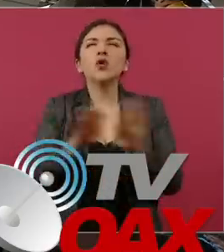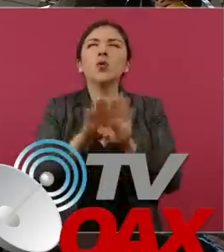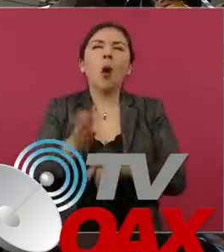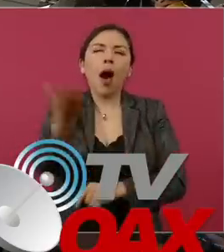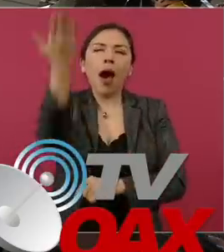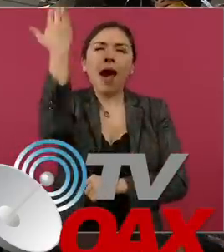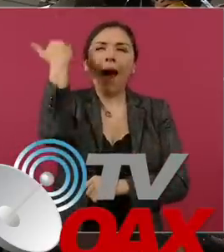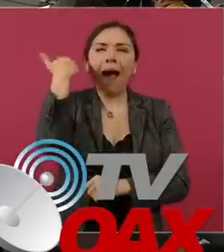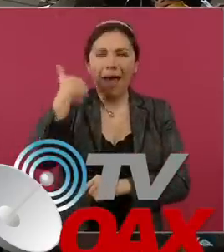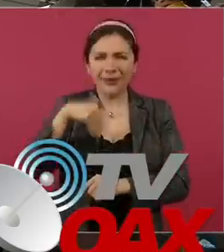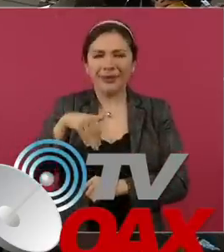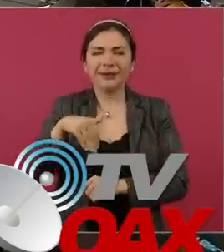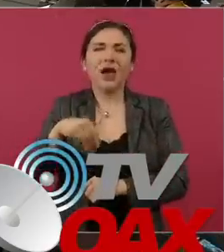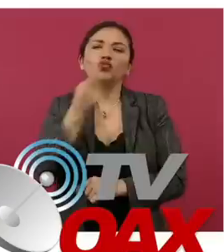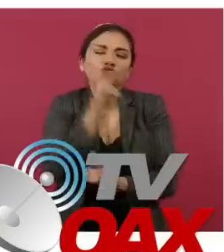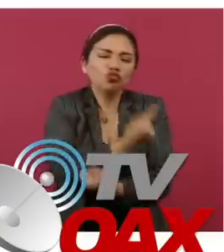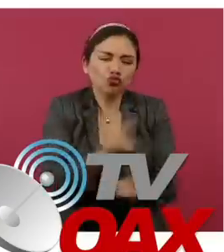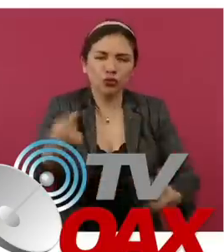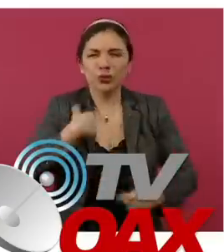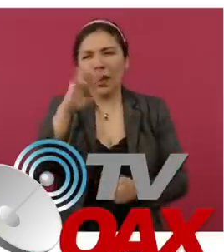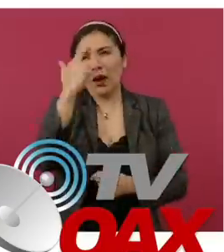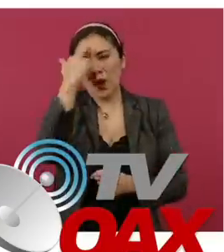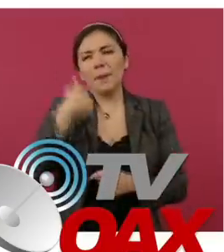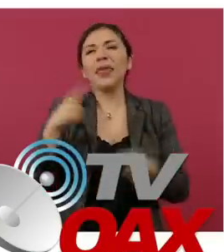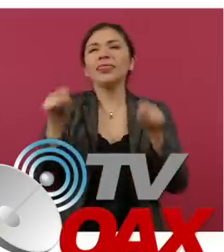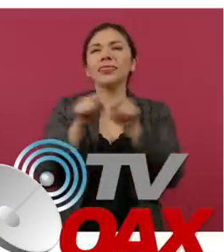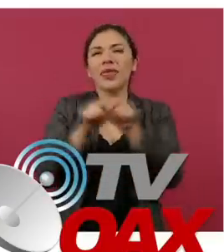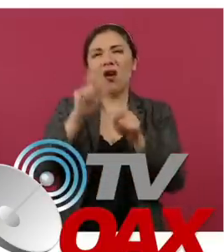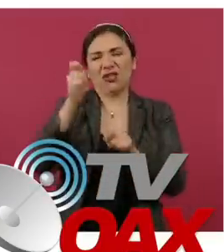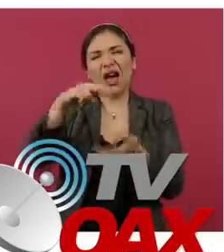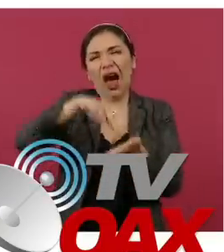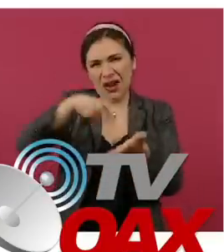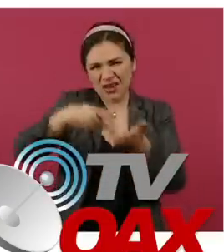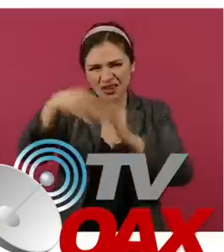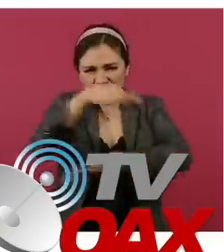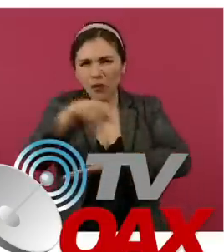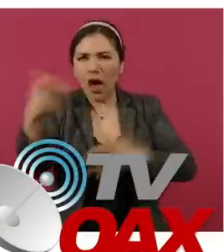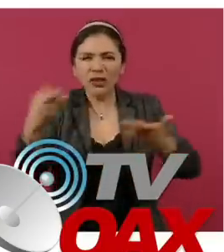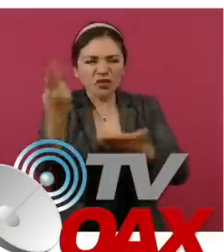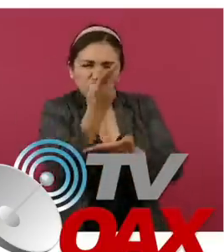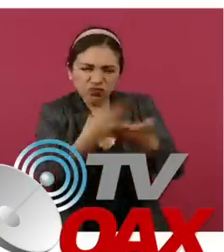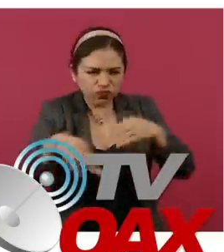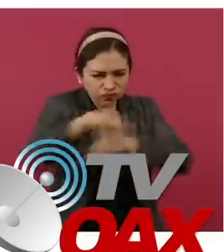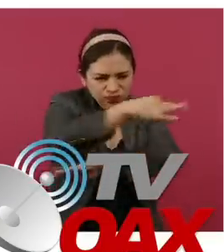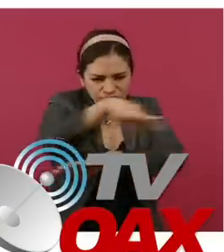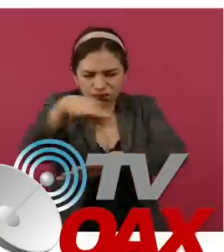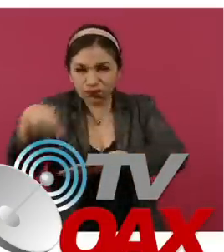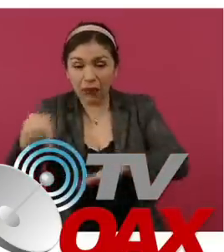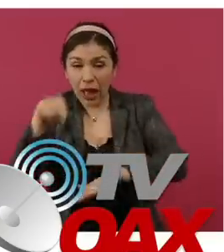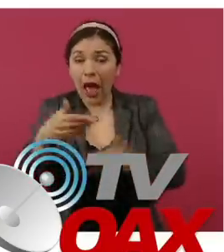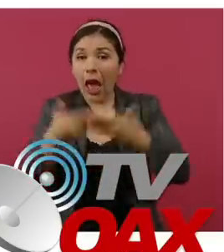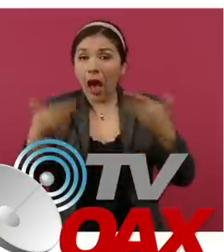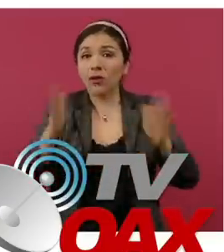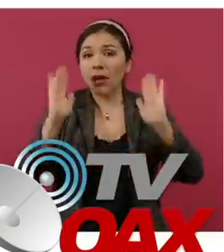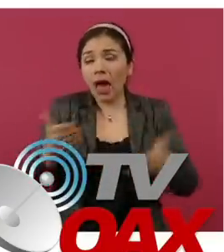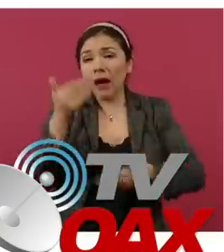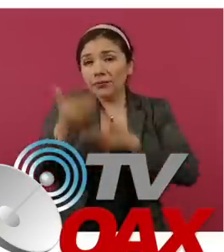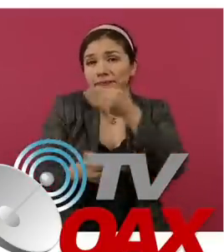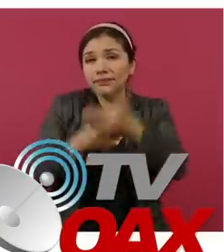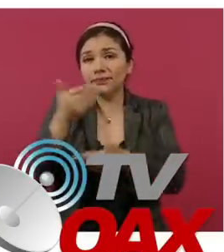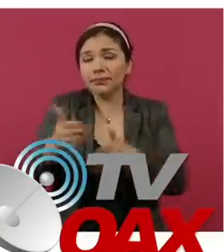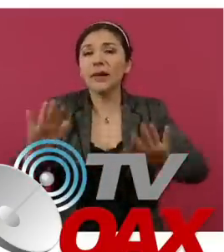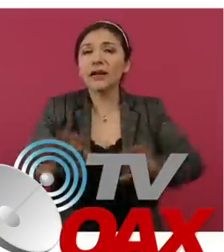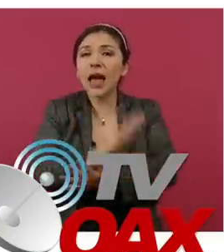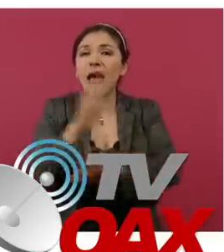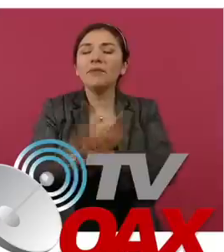éramos más niños, yo me acuerdo, yo tenía un tío que era arquitecto y hacía sus planos. Hemos ido avanzando y pasamos de los planos a